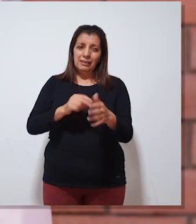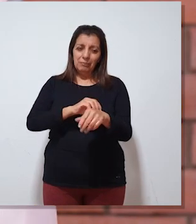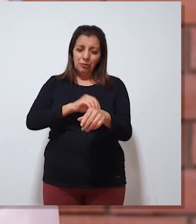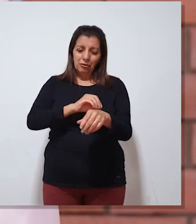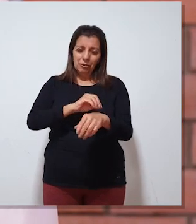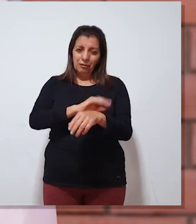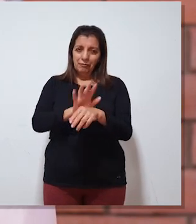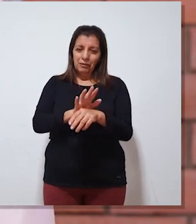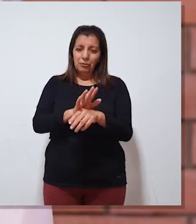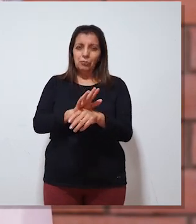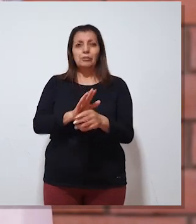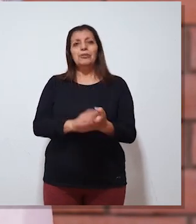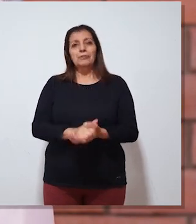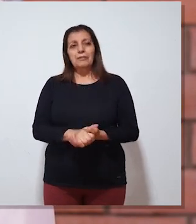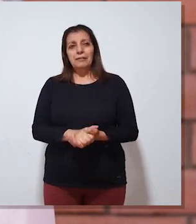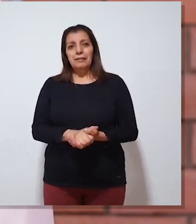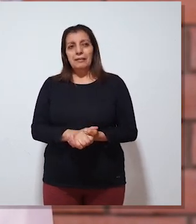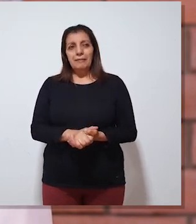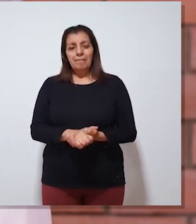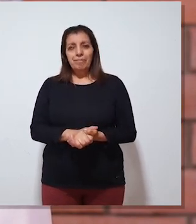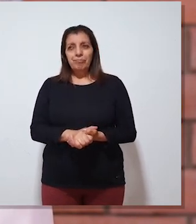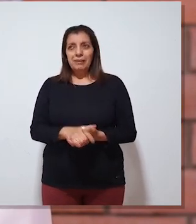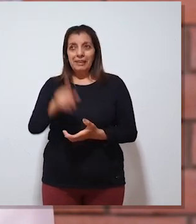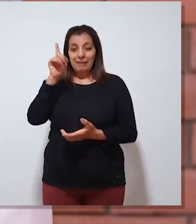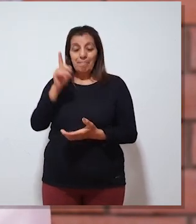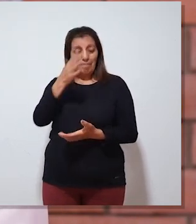para entusiasmar nuestros corazones decaídos.